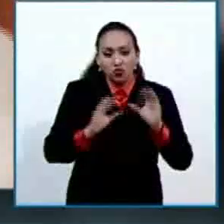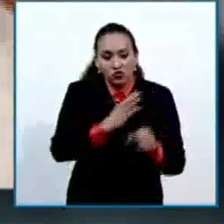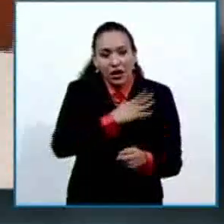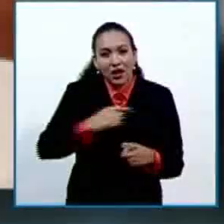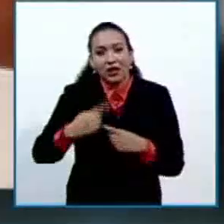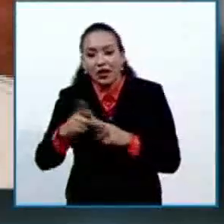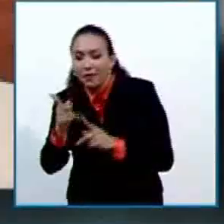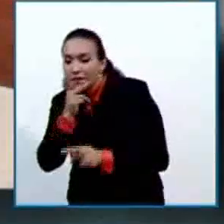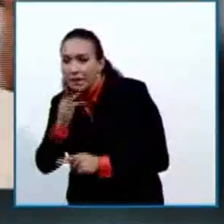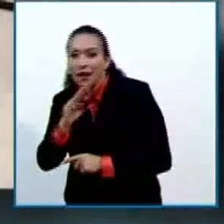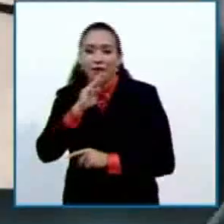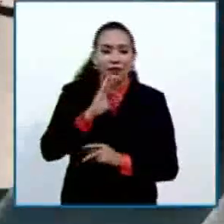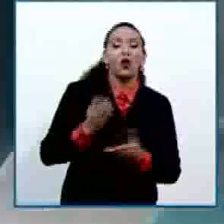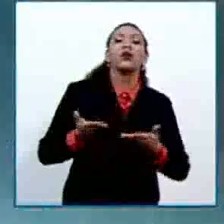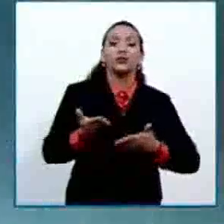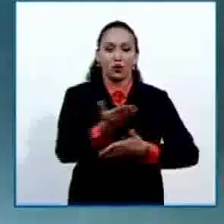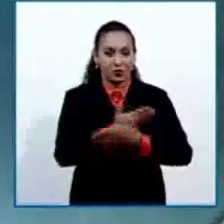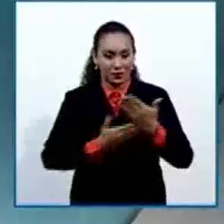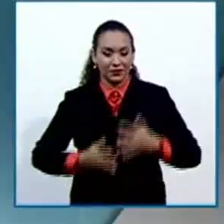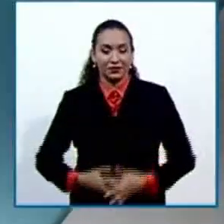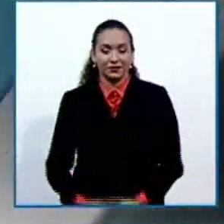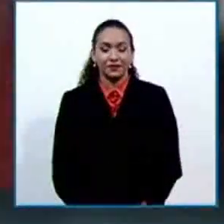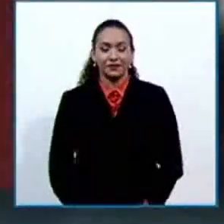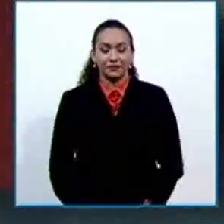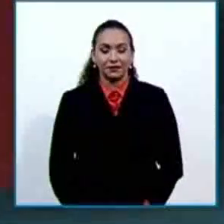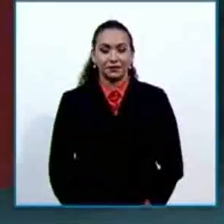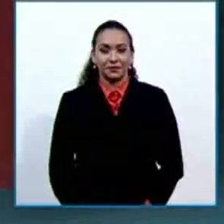alimentos, visitas y convivencia.